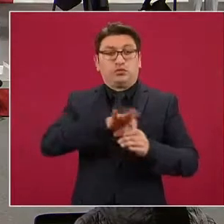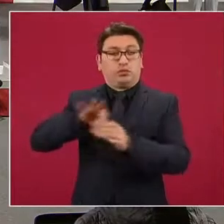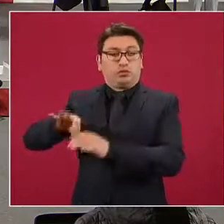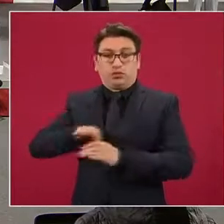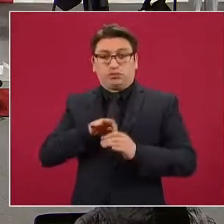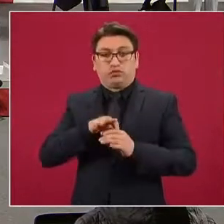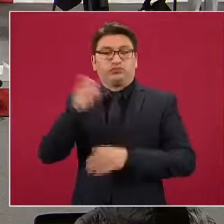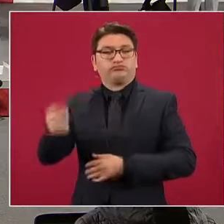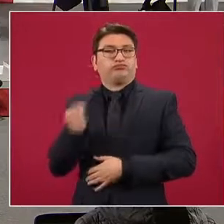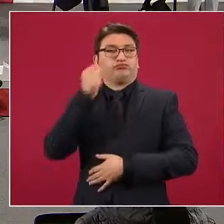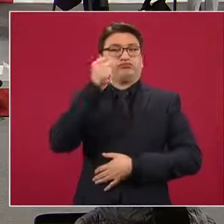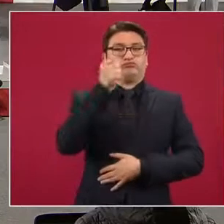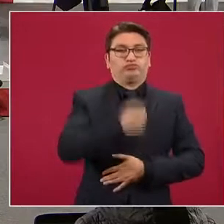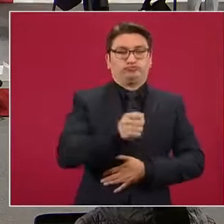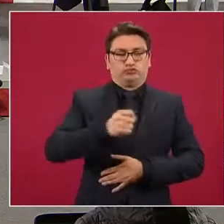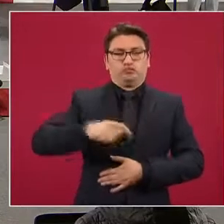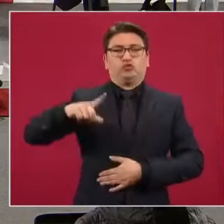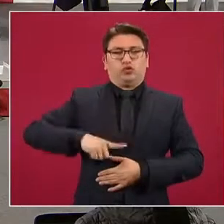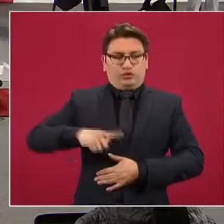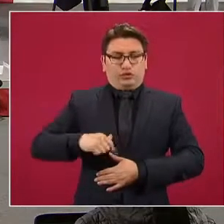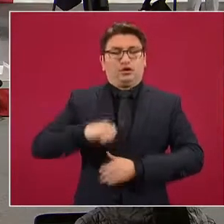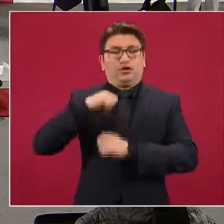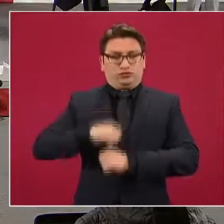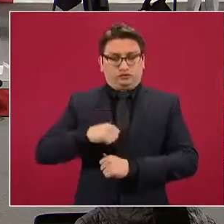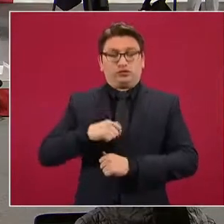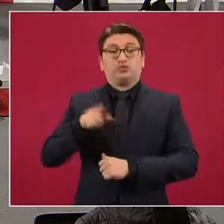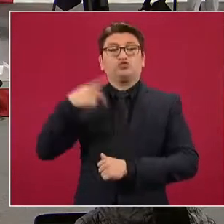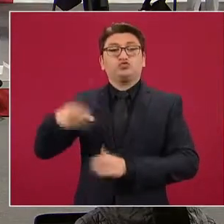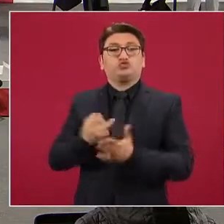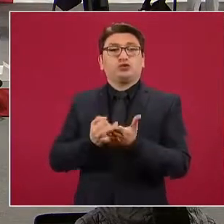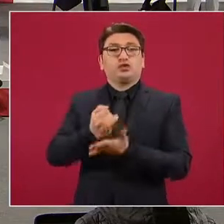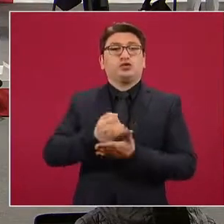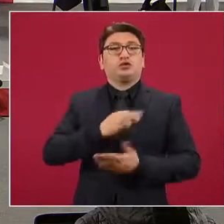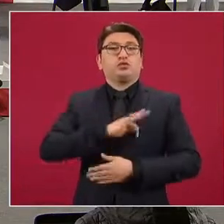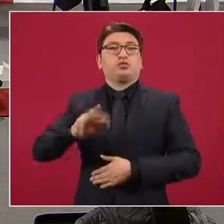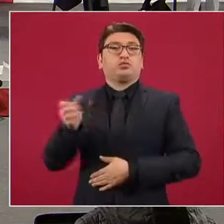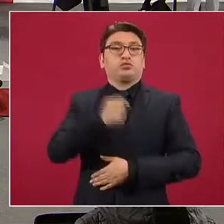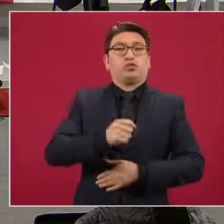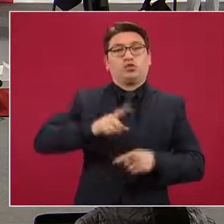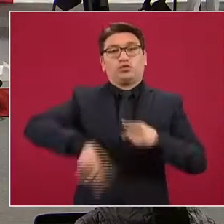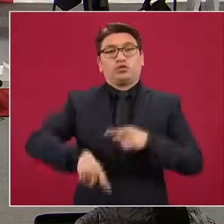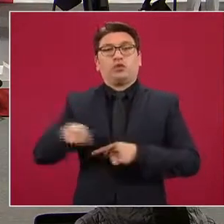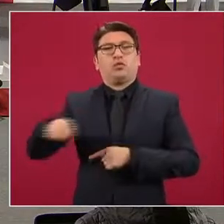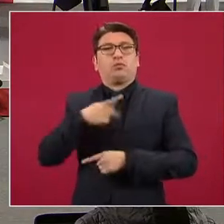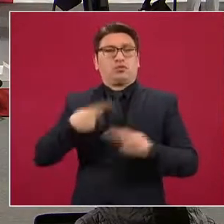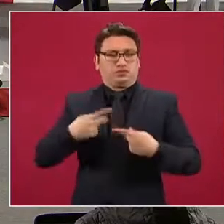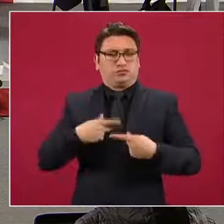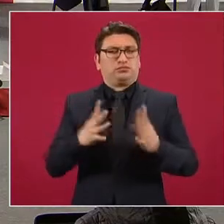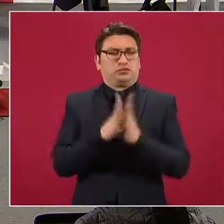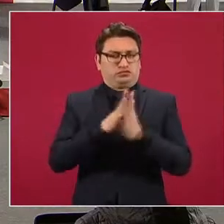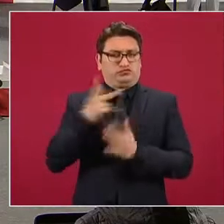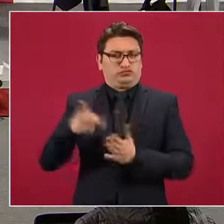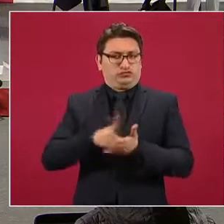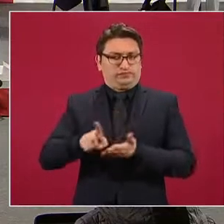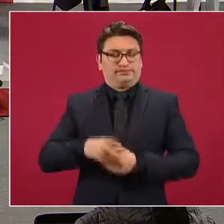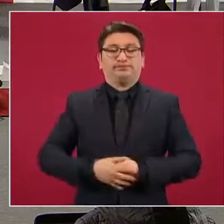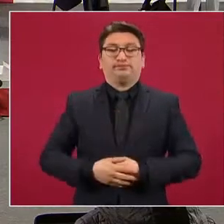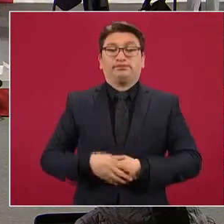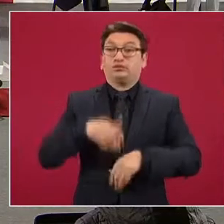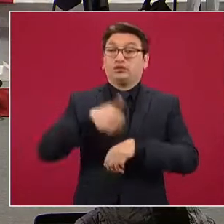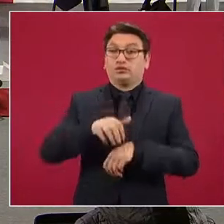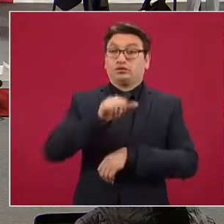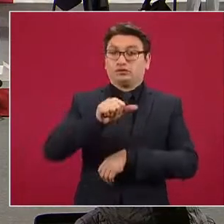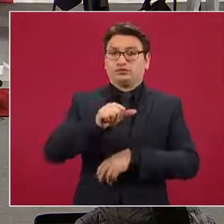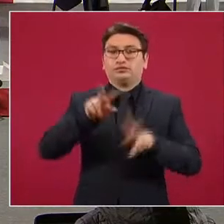poner y quitar a sus gobernantes, así de como tomar parte en los asuntos públicos. 16.